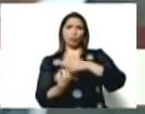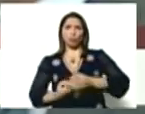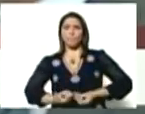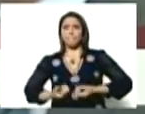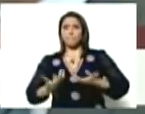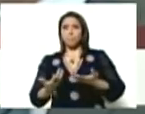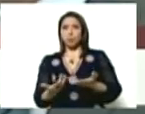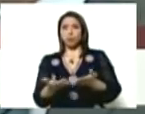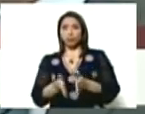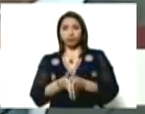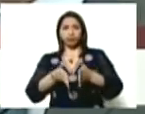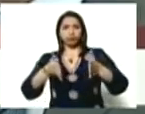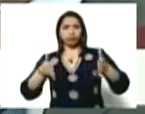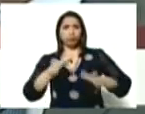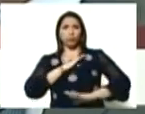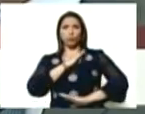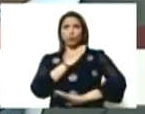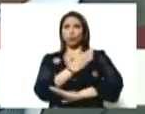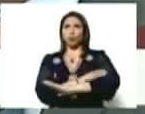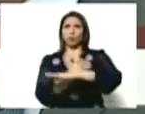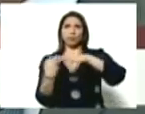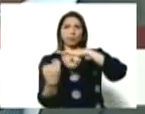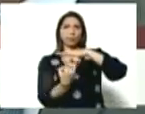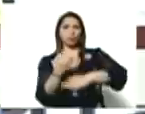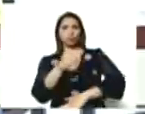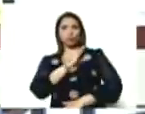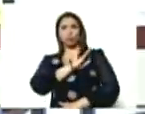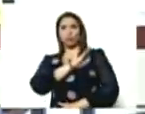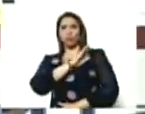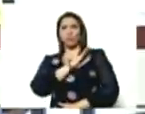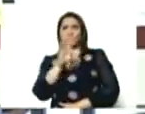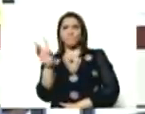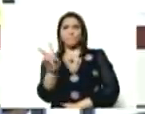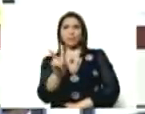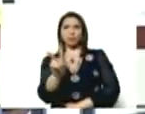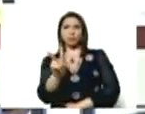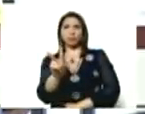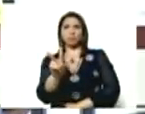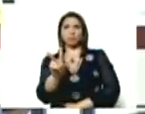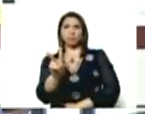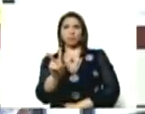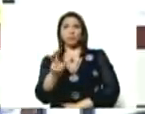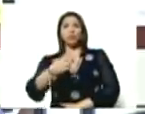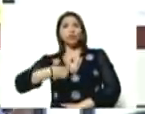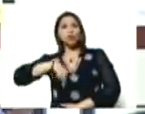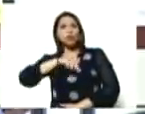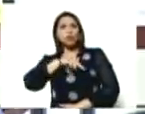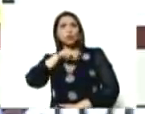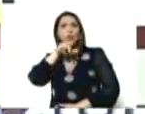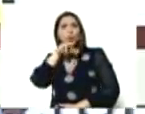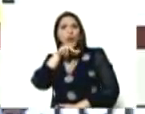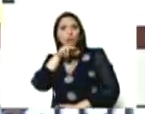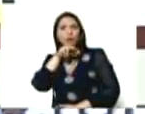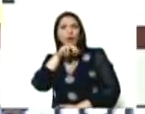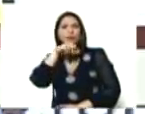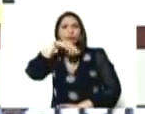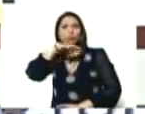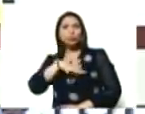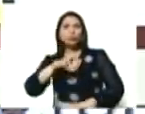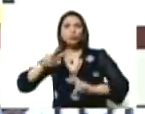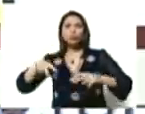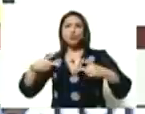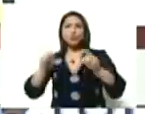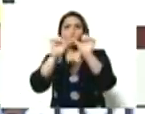grandes fortalezas a la institucionalidad venezolana. Vamos a hablar sobre la reseña histórica, sobre el nuevo